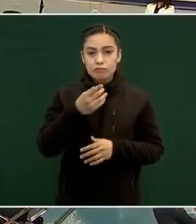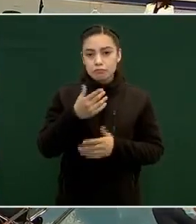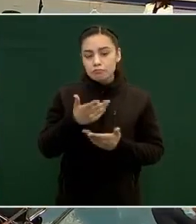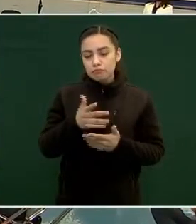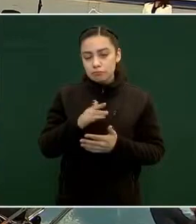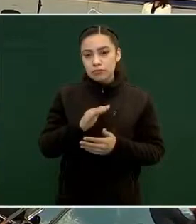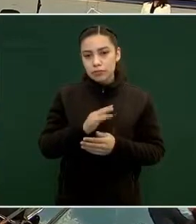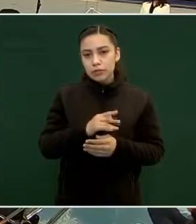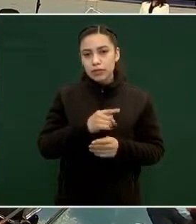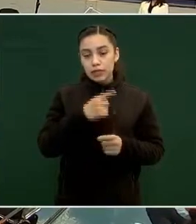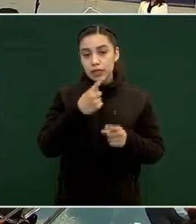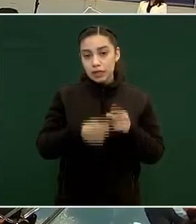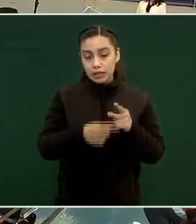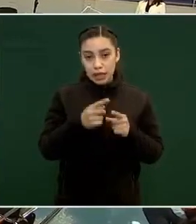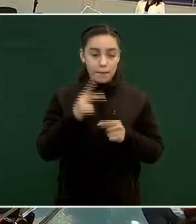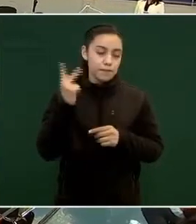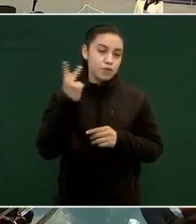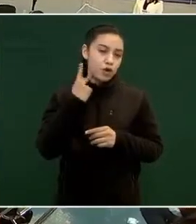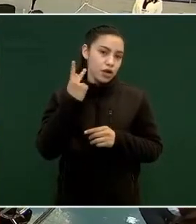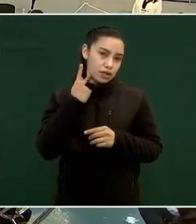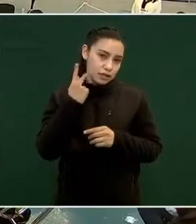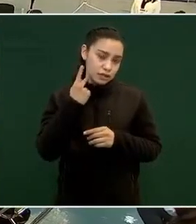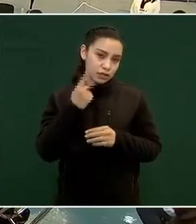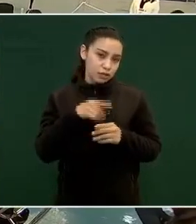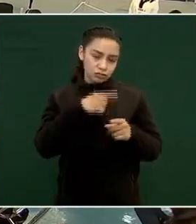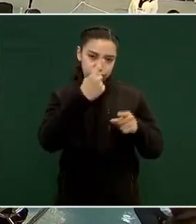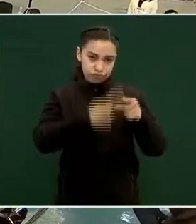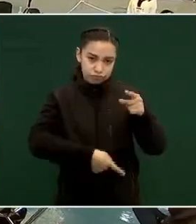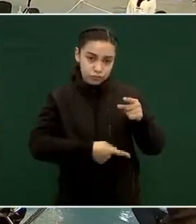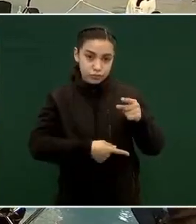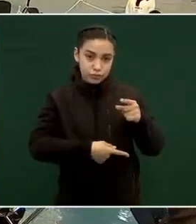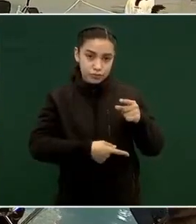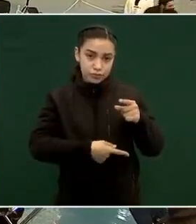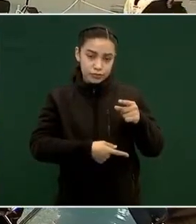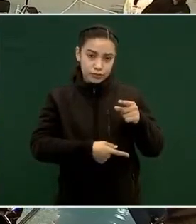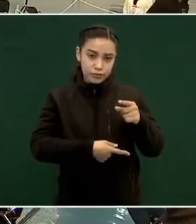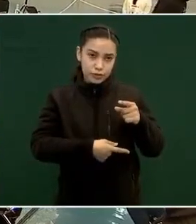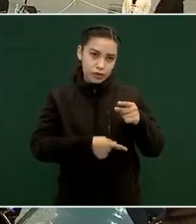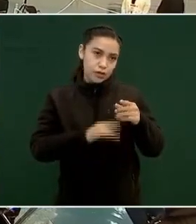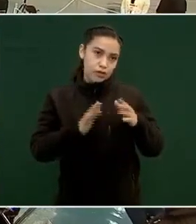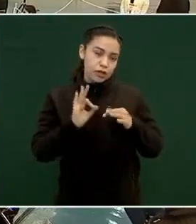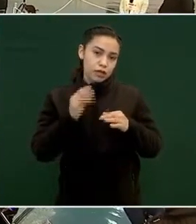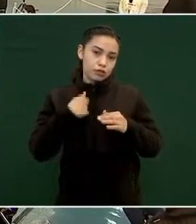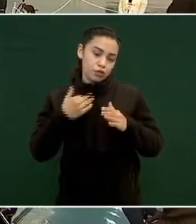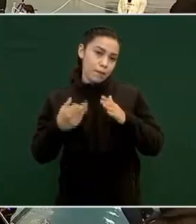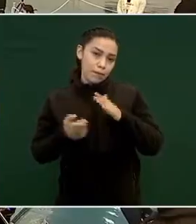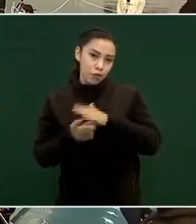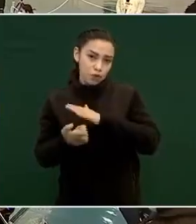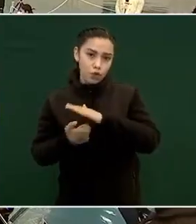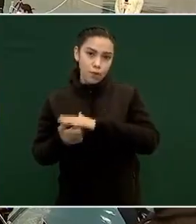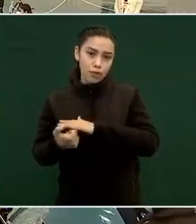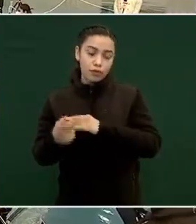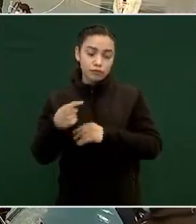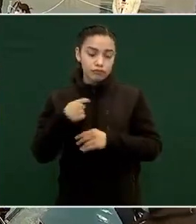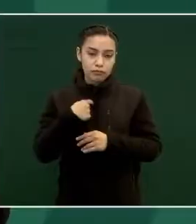papilla, políticamente hablando, si fuese yo corrupto.